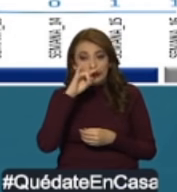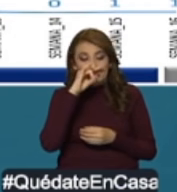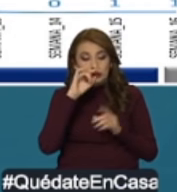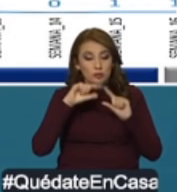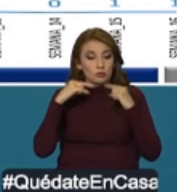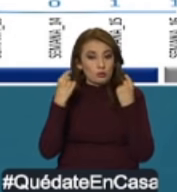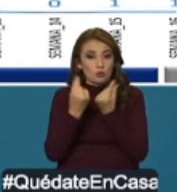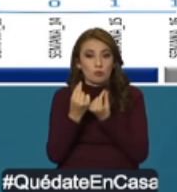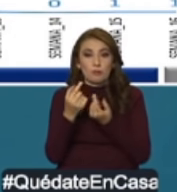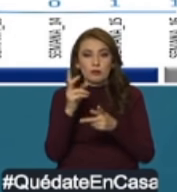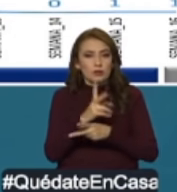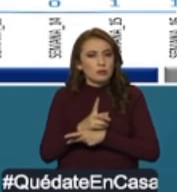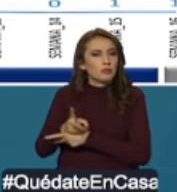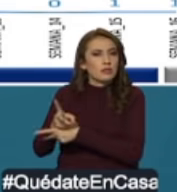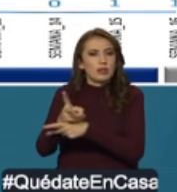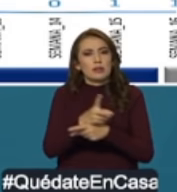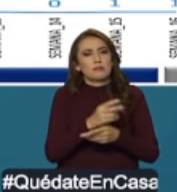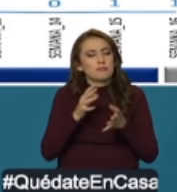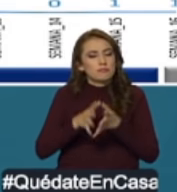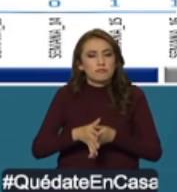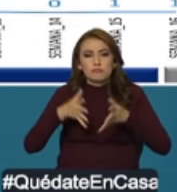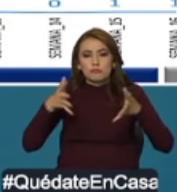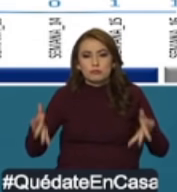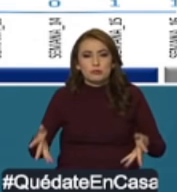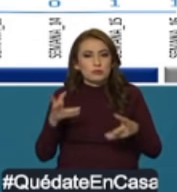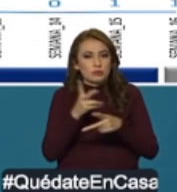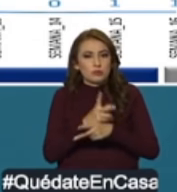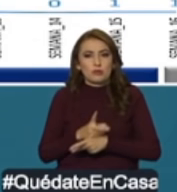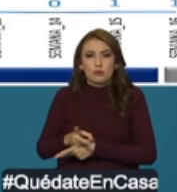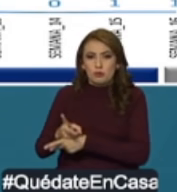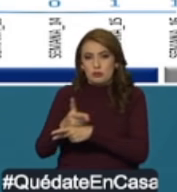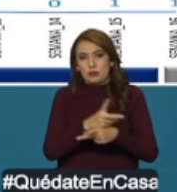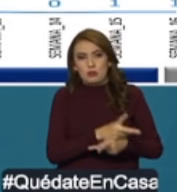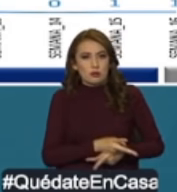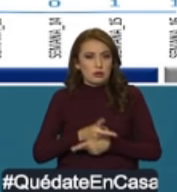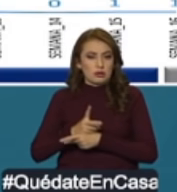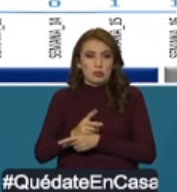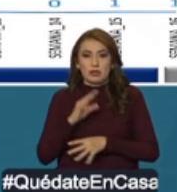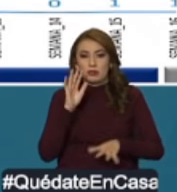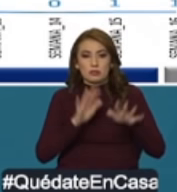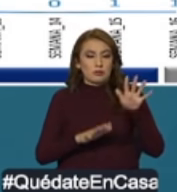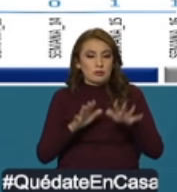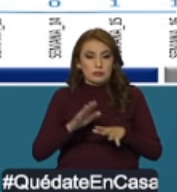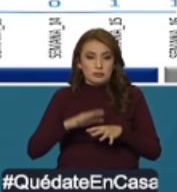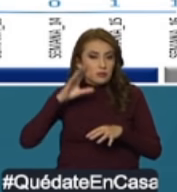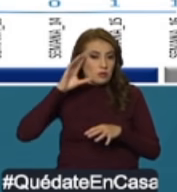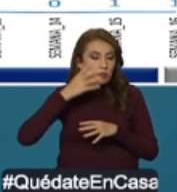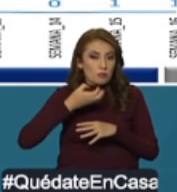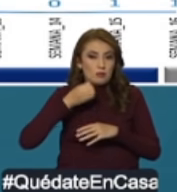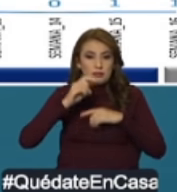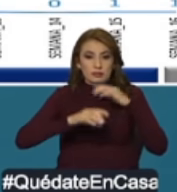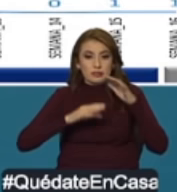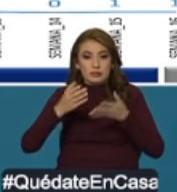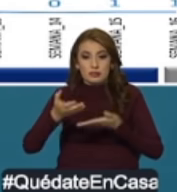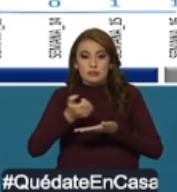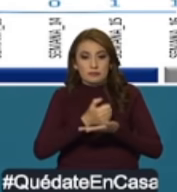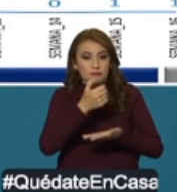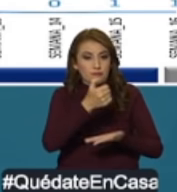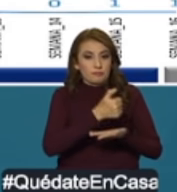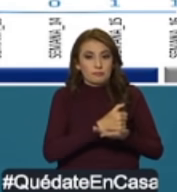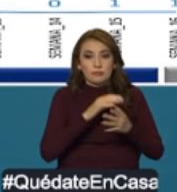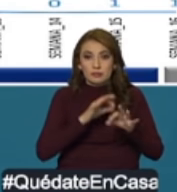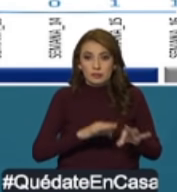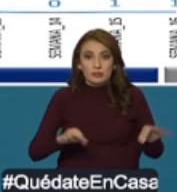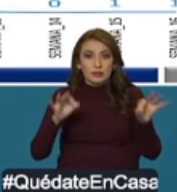grupo vulnerable tal vez no les está afectando o el impacto que tienen científico en cuanto a su edad, la presencia